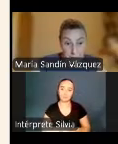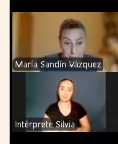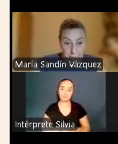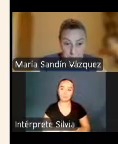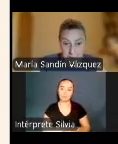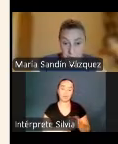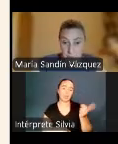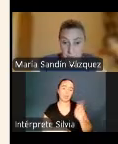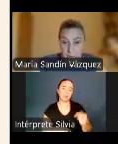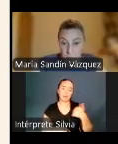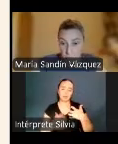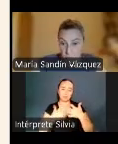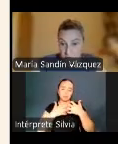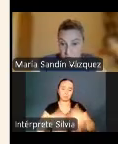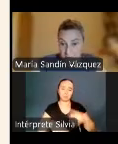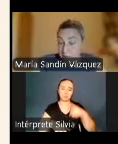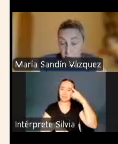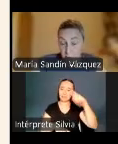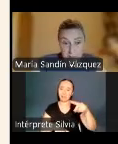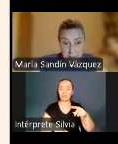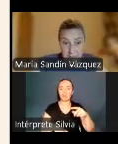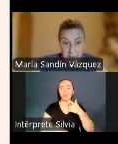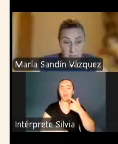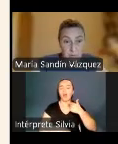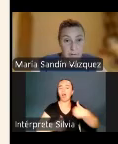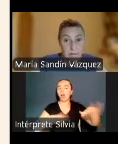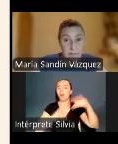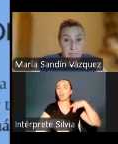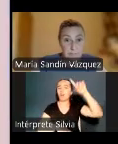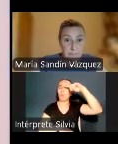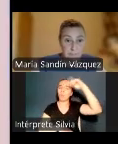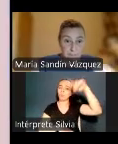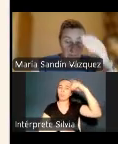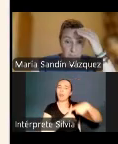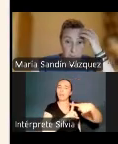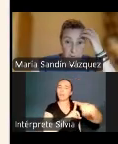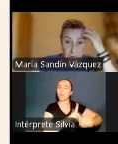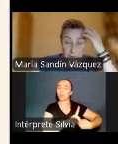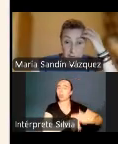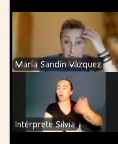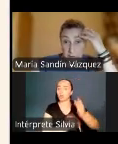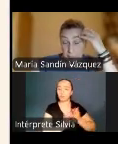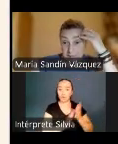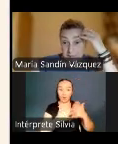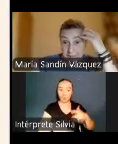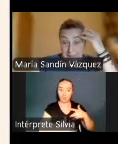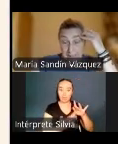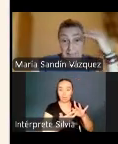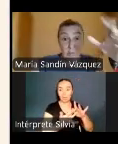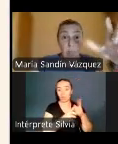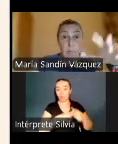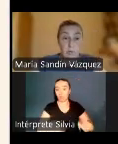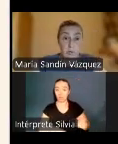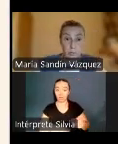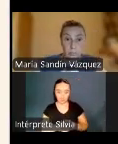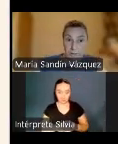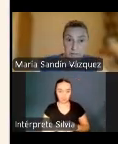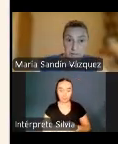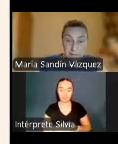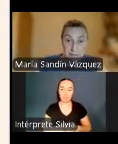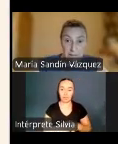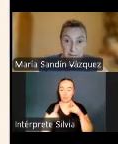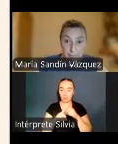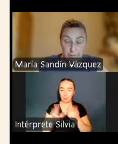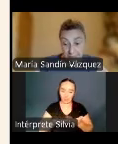entendido que tienen más bajo nivel cultural. Y entonces ya se las trata de otra manera. Y para acabar un